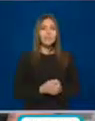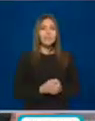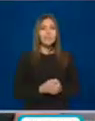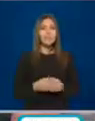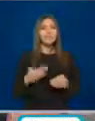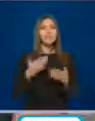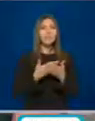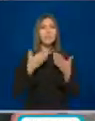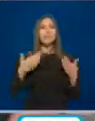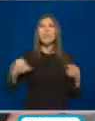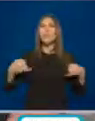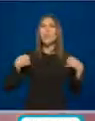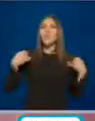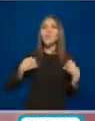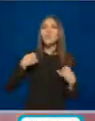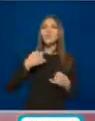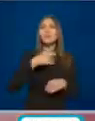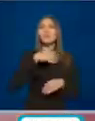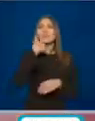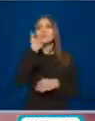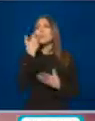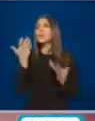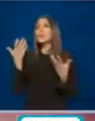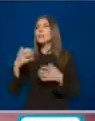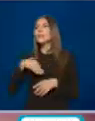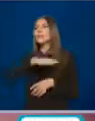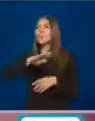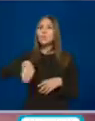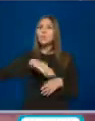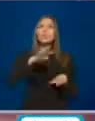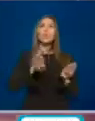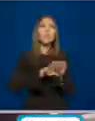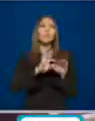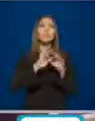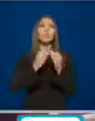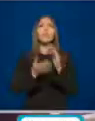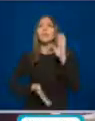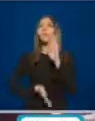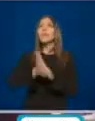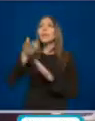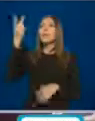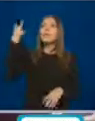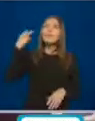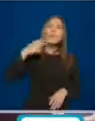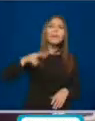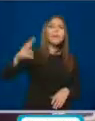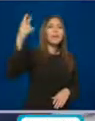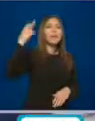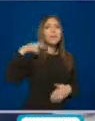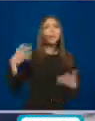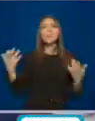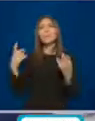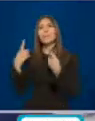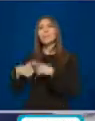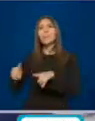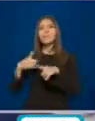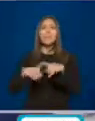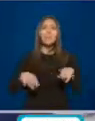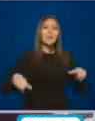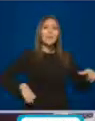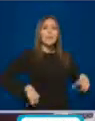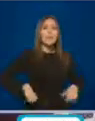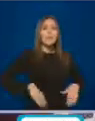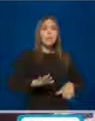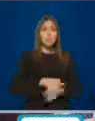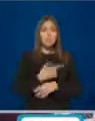disfrutar, plática. todo el tiempo quieren disfrutar y buscar esta forma de viajar o actividades intensas, Sí. pero porque en eso es en lo que invierten